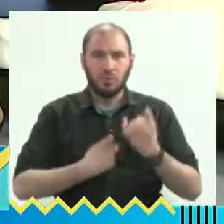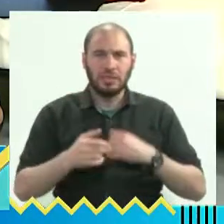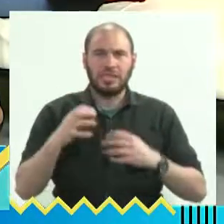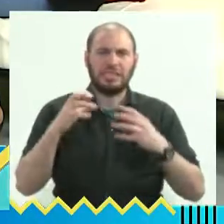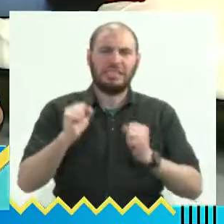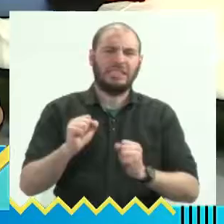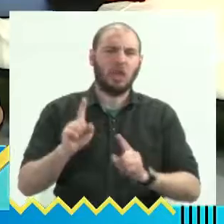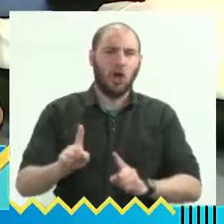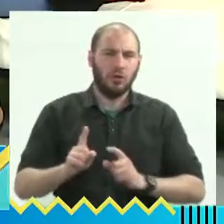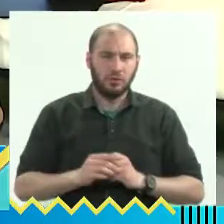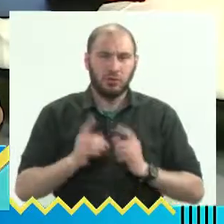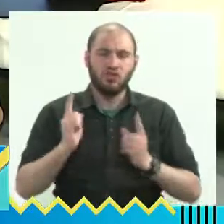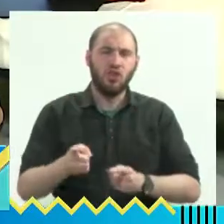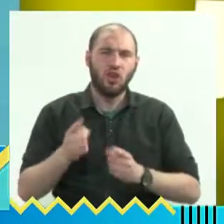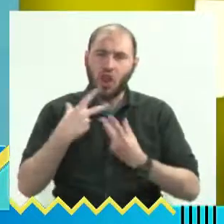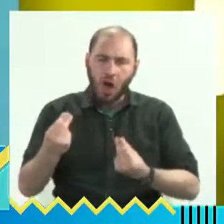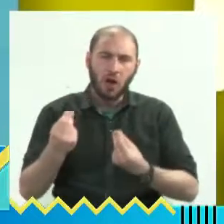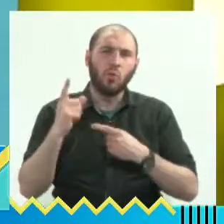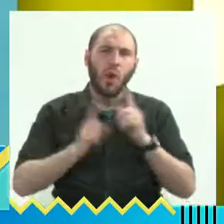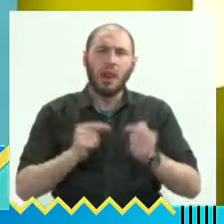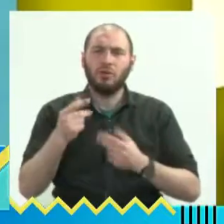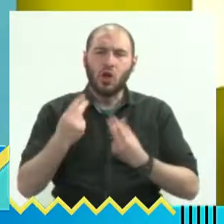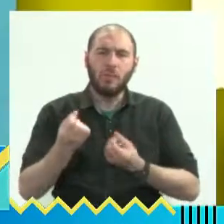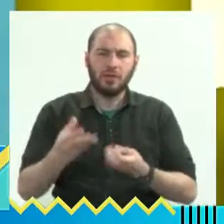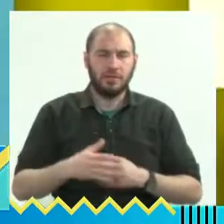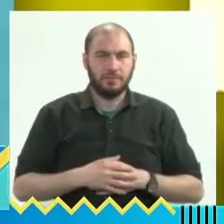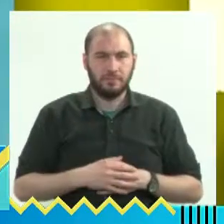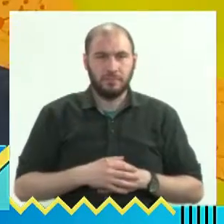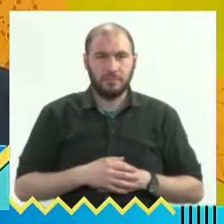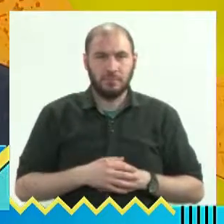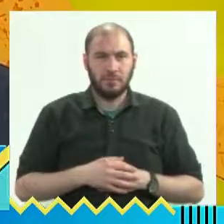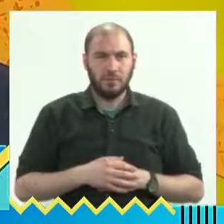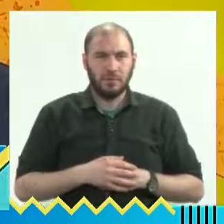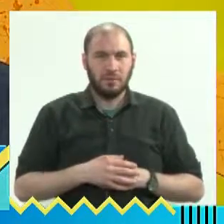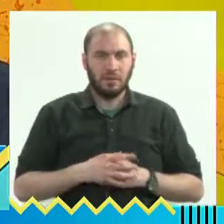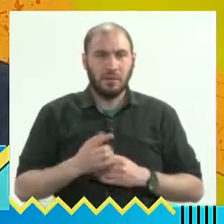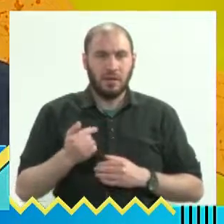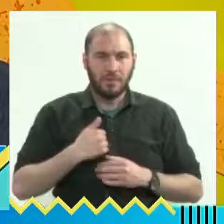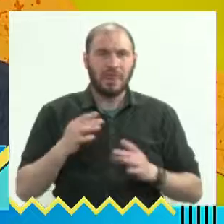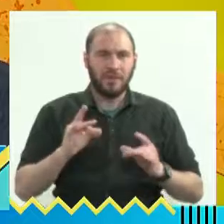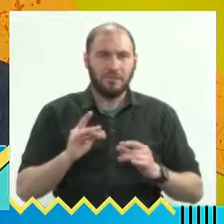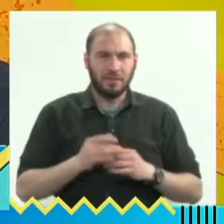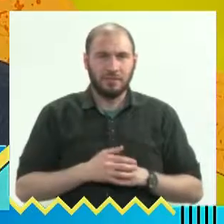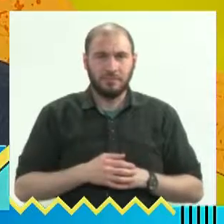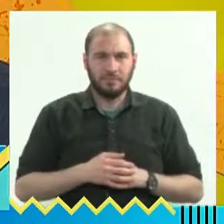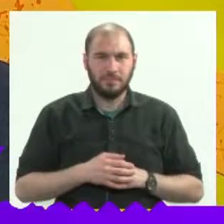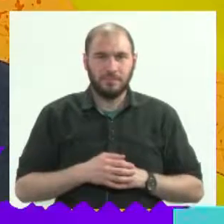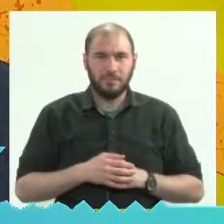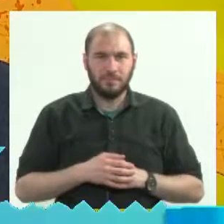resistencias. ¿Cuáles crees que han sido esas resistencias y por qué? Bueno, mirá, para mí ha costado mucho, sobre